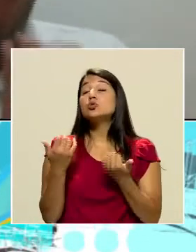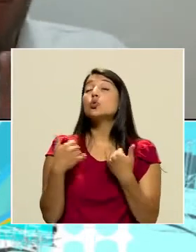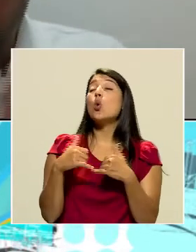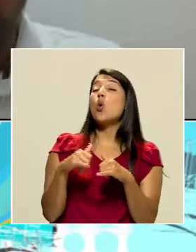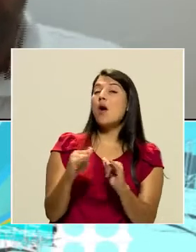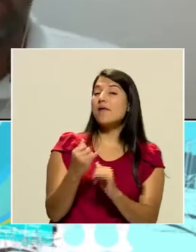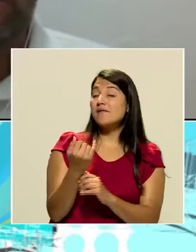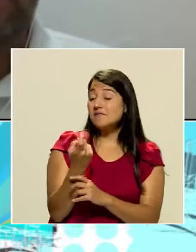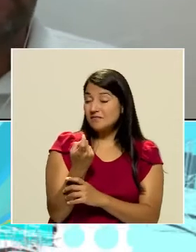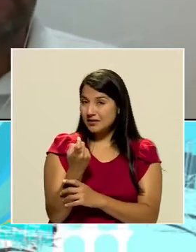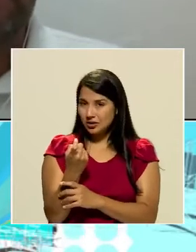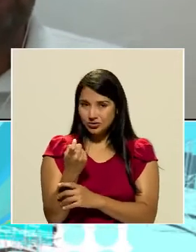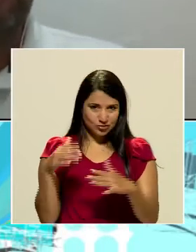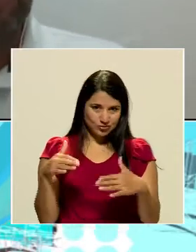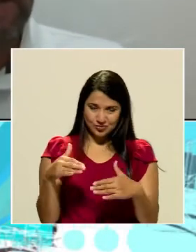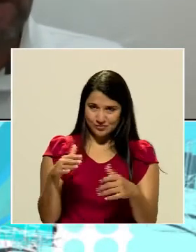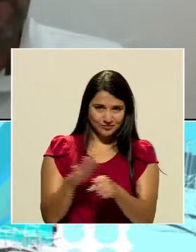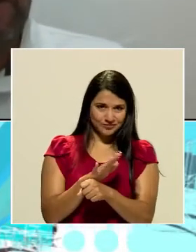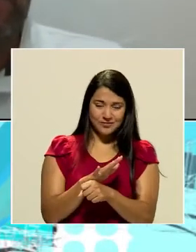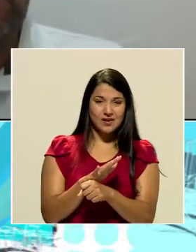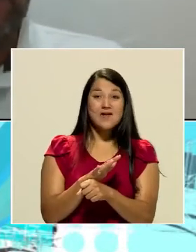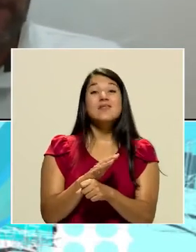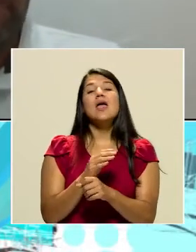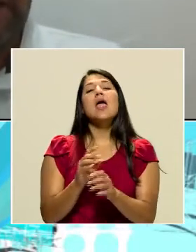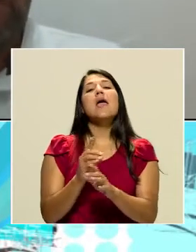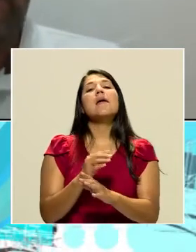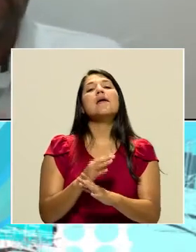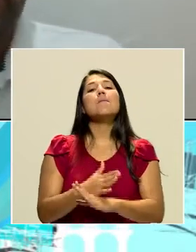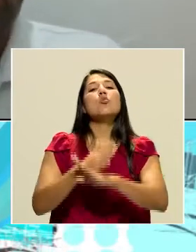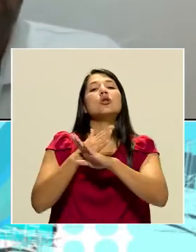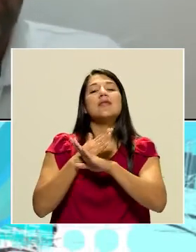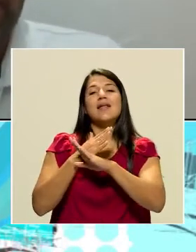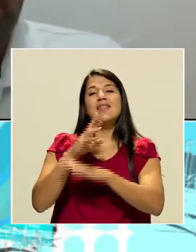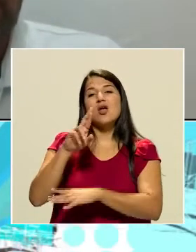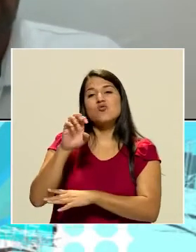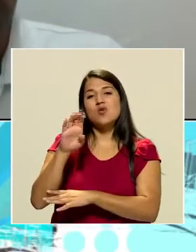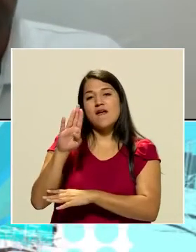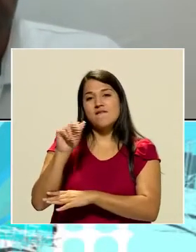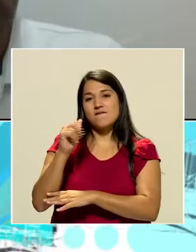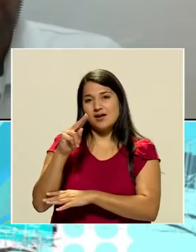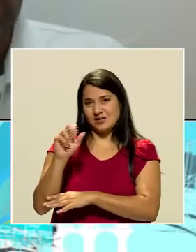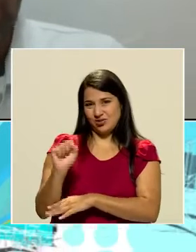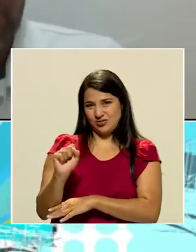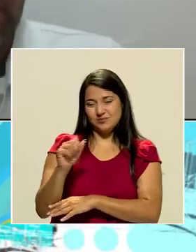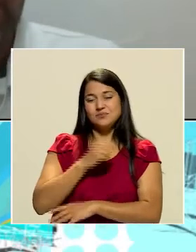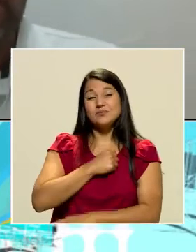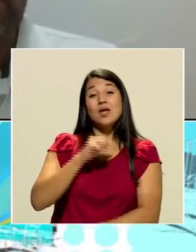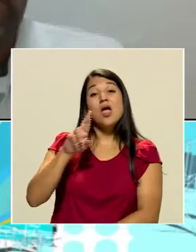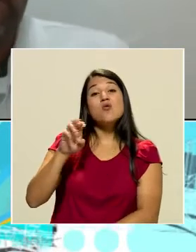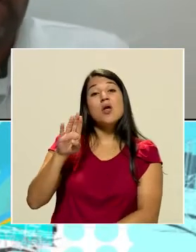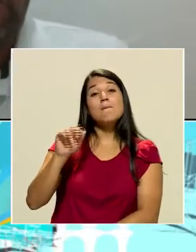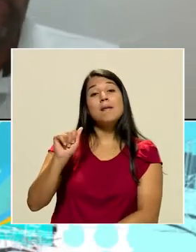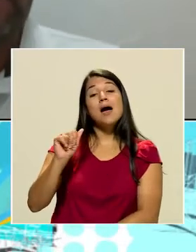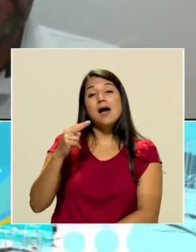un poquitito, de la inmunidad de rebaño. Sin embargo, tendríamos cubierta a la población más problemática,